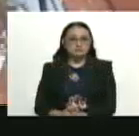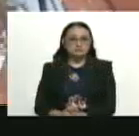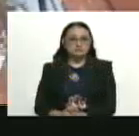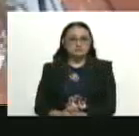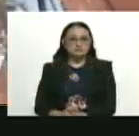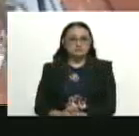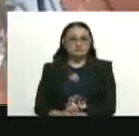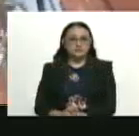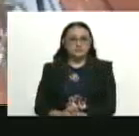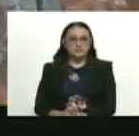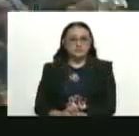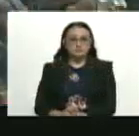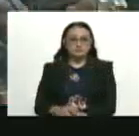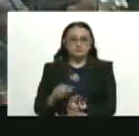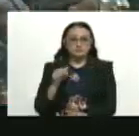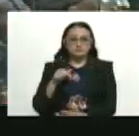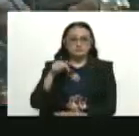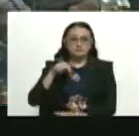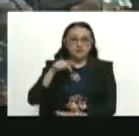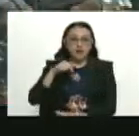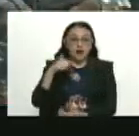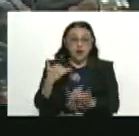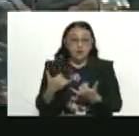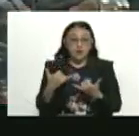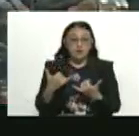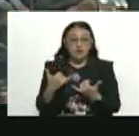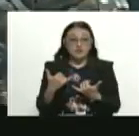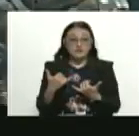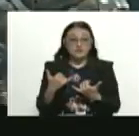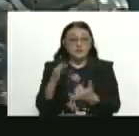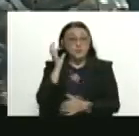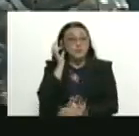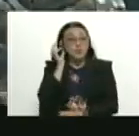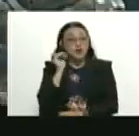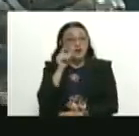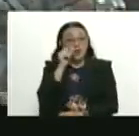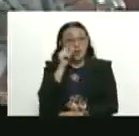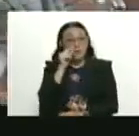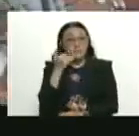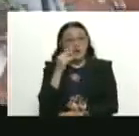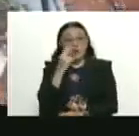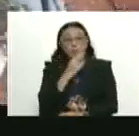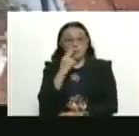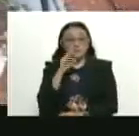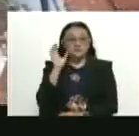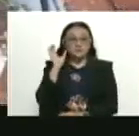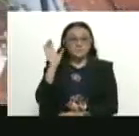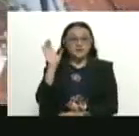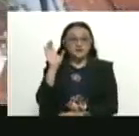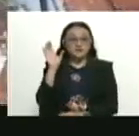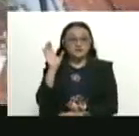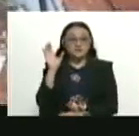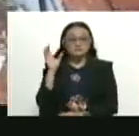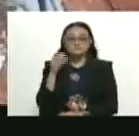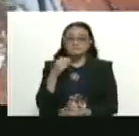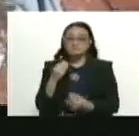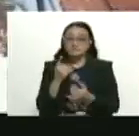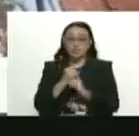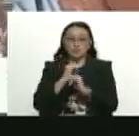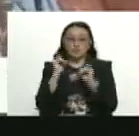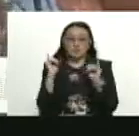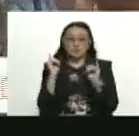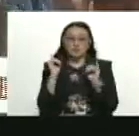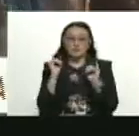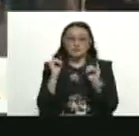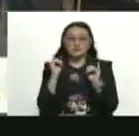Desde este escenario marítimo de la Venezuela Azul, en el cual mujeres y hombres comprometidos con la patria Bolívar y Chávez ejercemos soberanía en